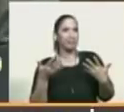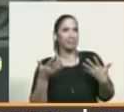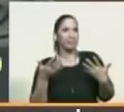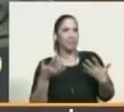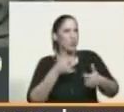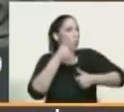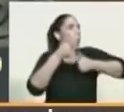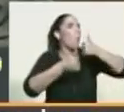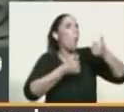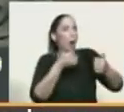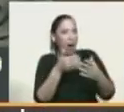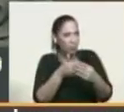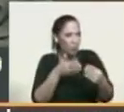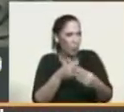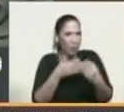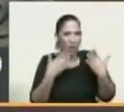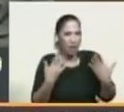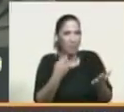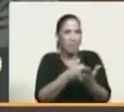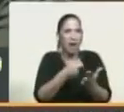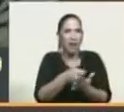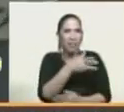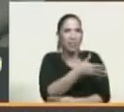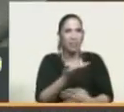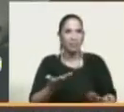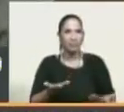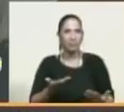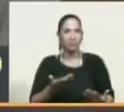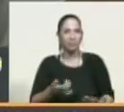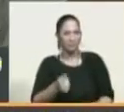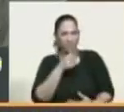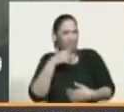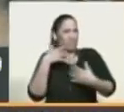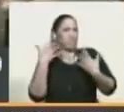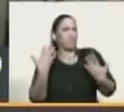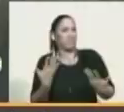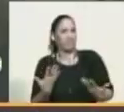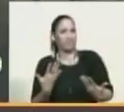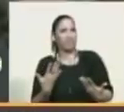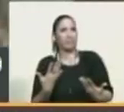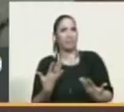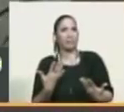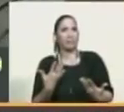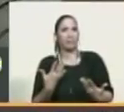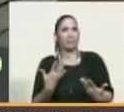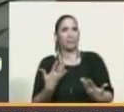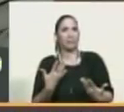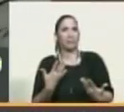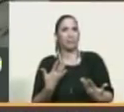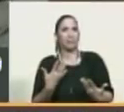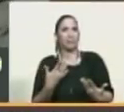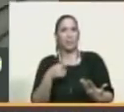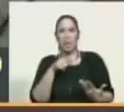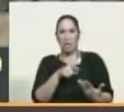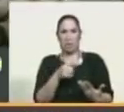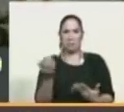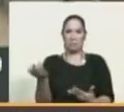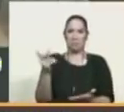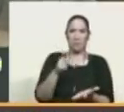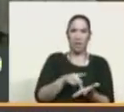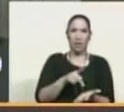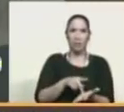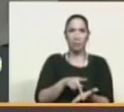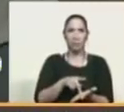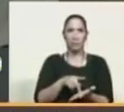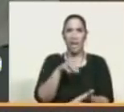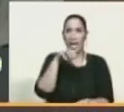¿Cuáles dólares te debe el Estado? ¿A cuenta de qué? Distinto es, qué sé yo, el que le trajo al